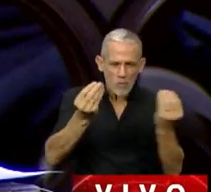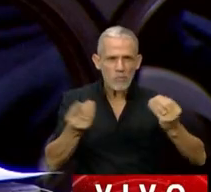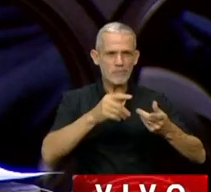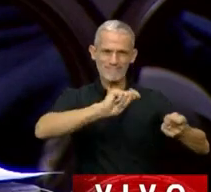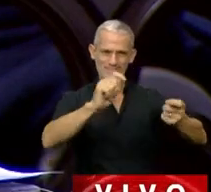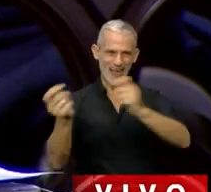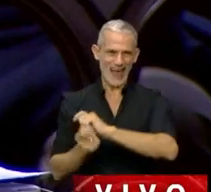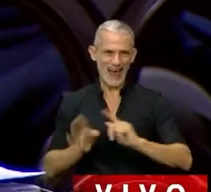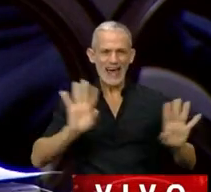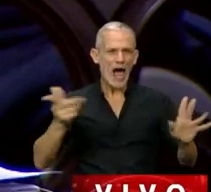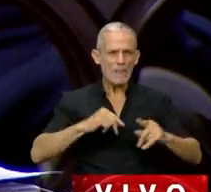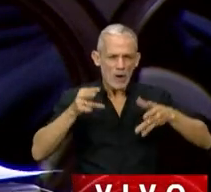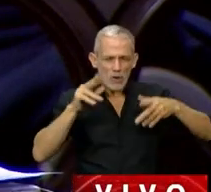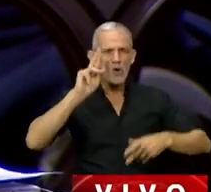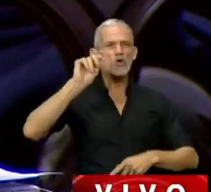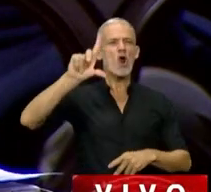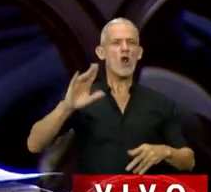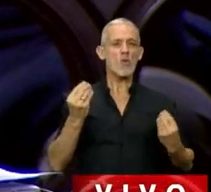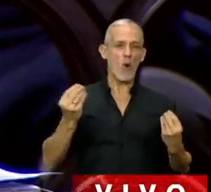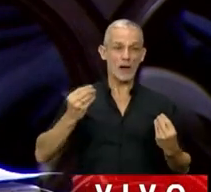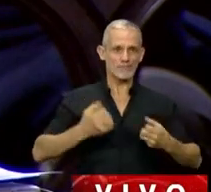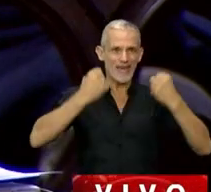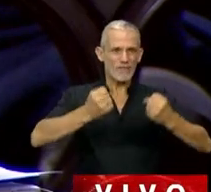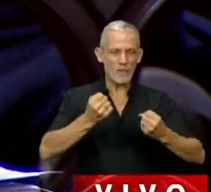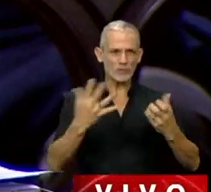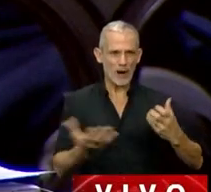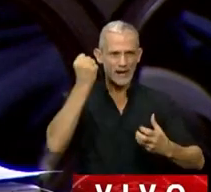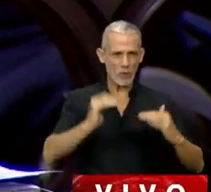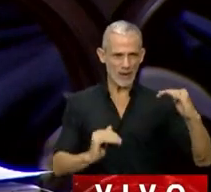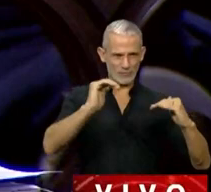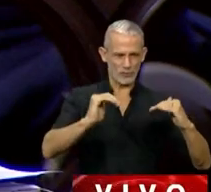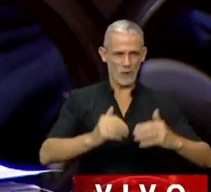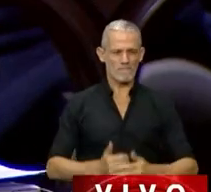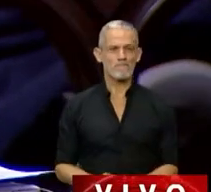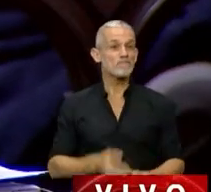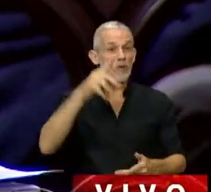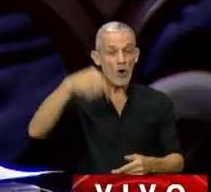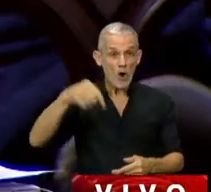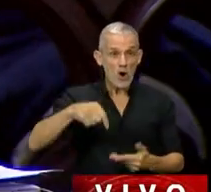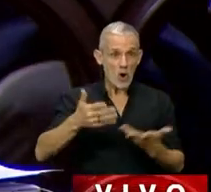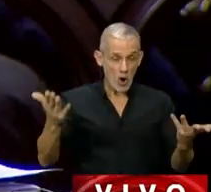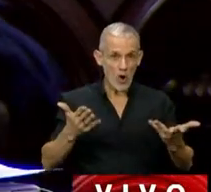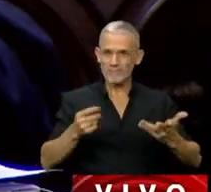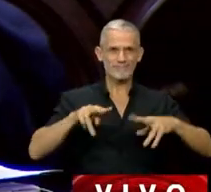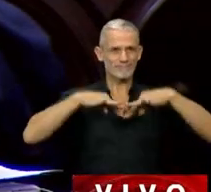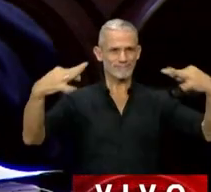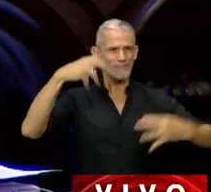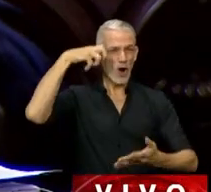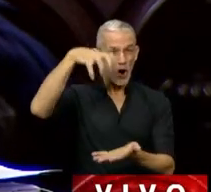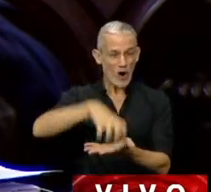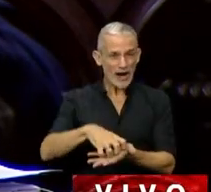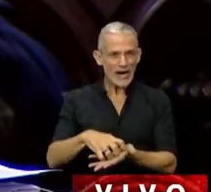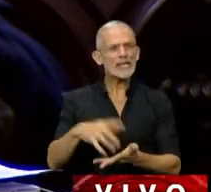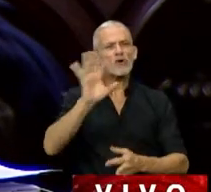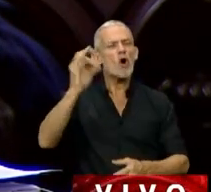de cambio y tomar un rol central en los esfuerzos de recuperación. Hoy, en este recinto,